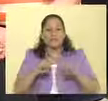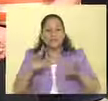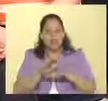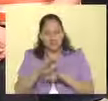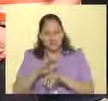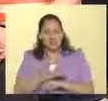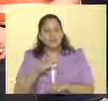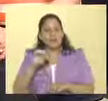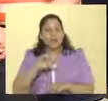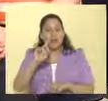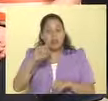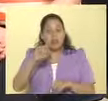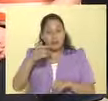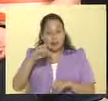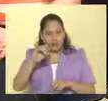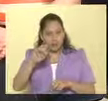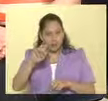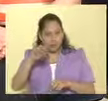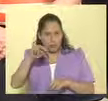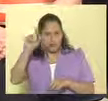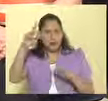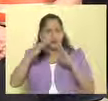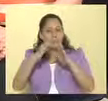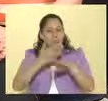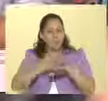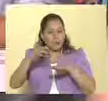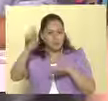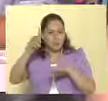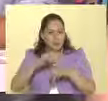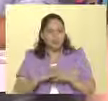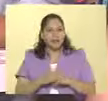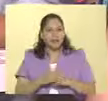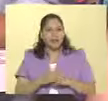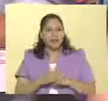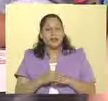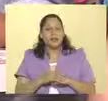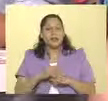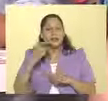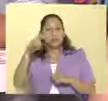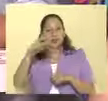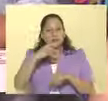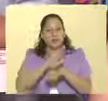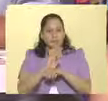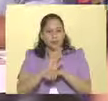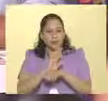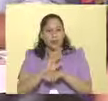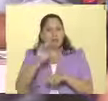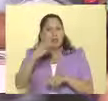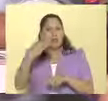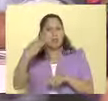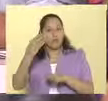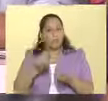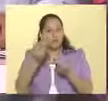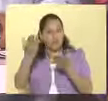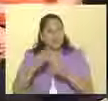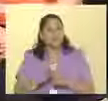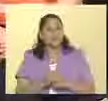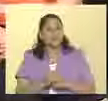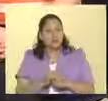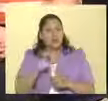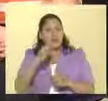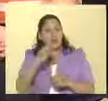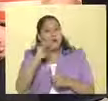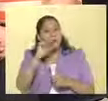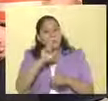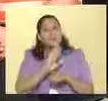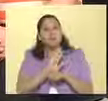día de hoy, Diego Luna presenta en la Casa Blanca, si no me equivoco, es el día de hoy, su película a Obama, Sí. ni más ni menos. Sí, exactamente, Entonces, la de